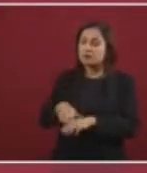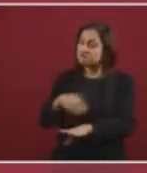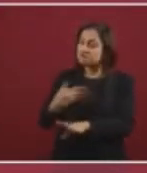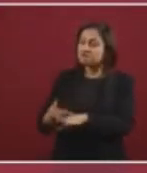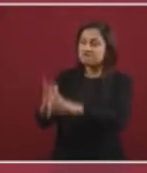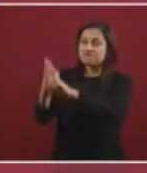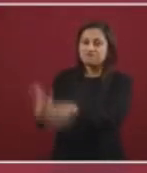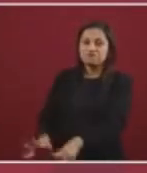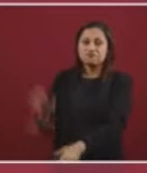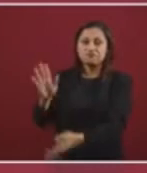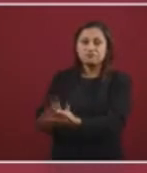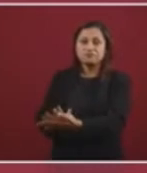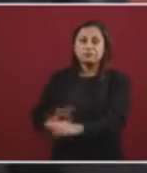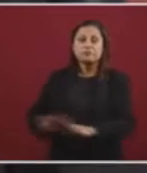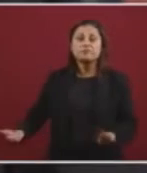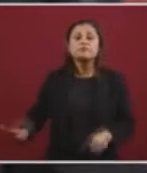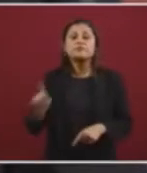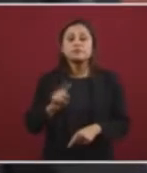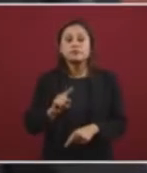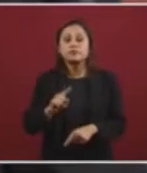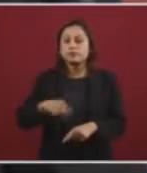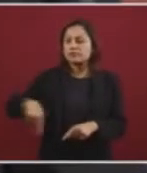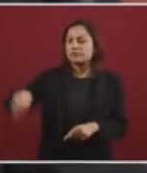nadie lo defendió.